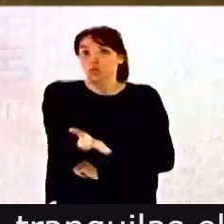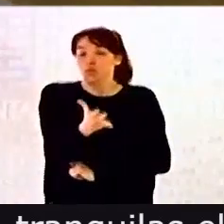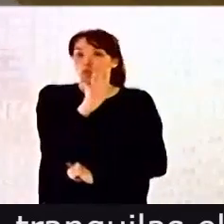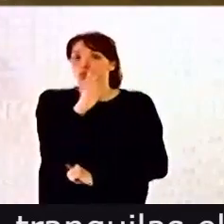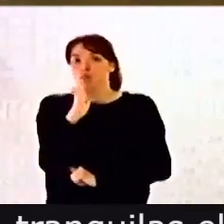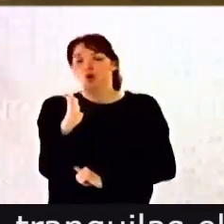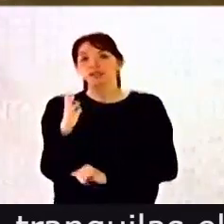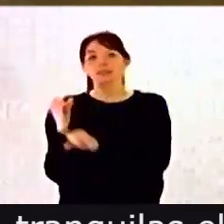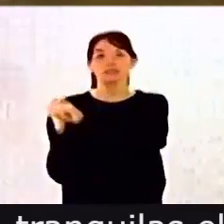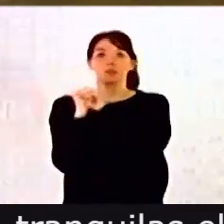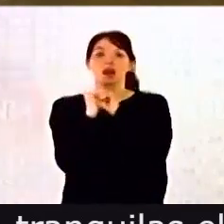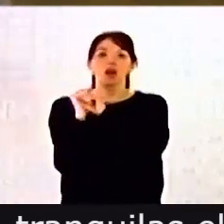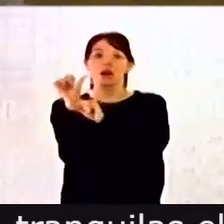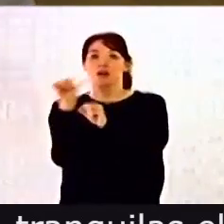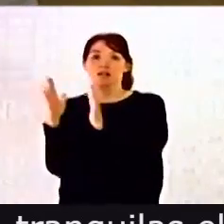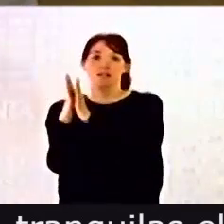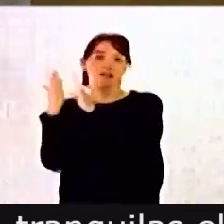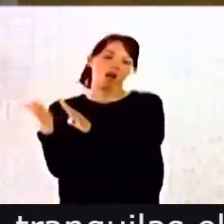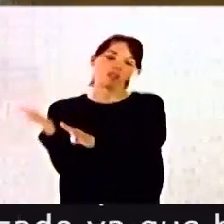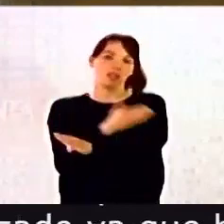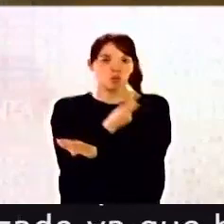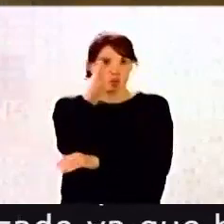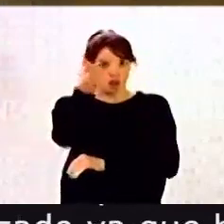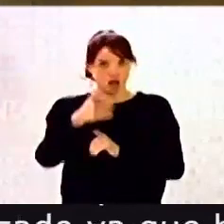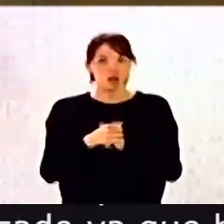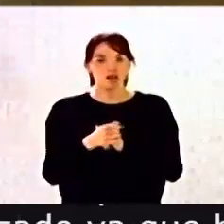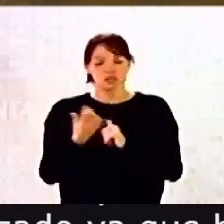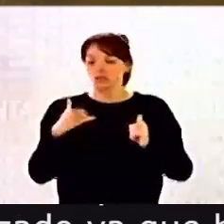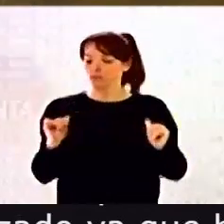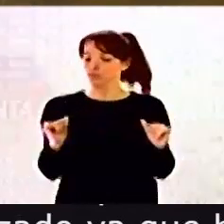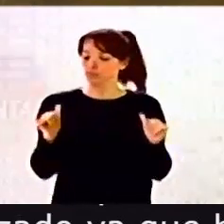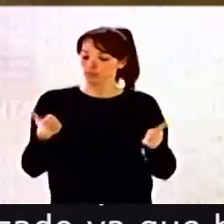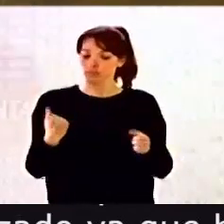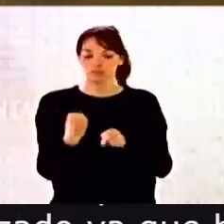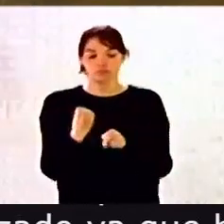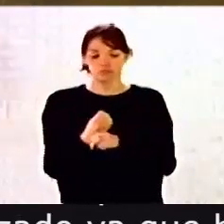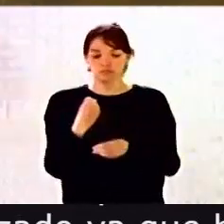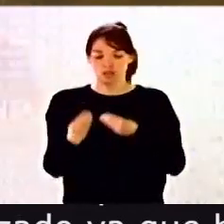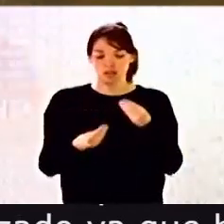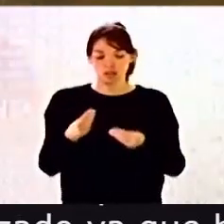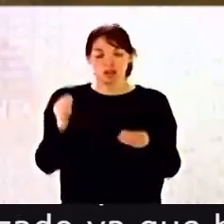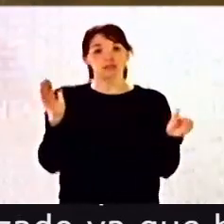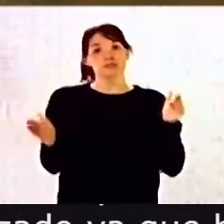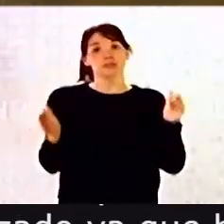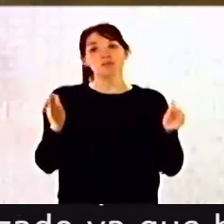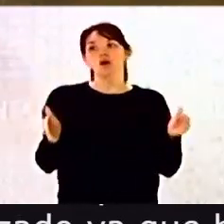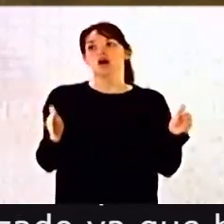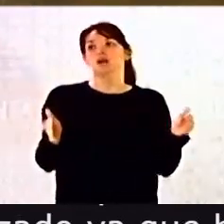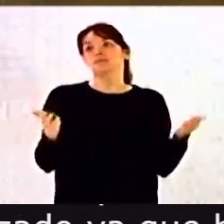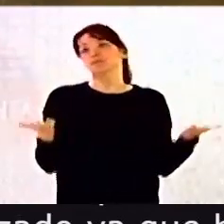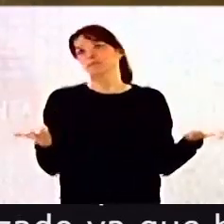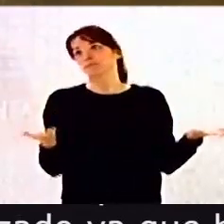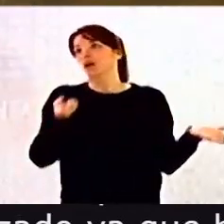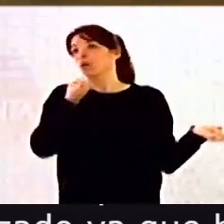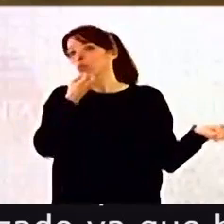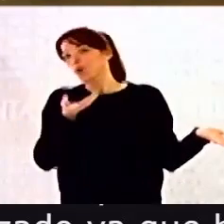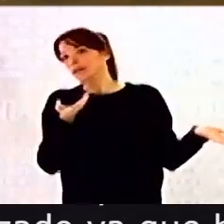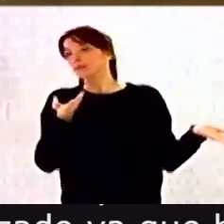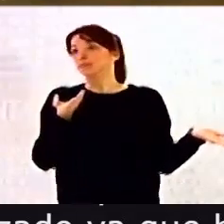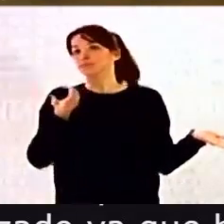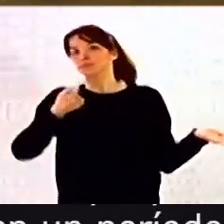antes de Semana Santa, y hemos empezado a hacerlos en un periodo en el que, bueno, pues hemos tenido una